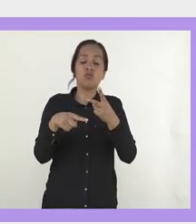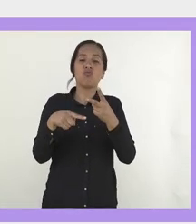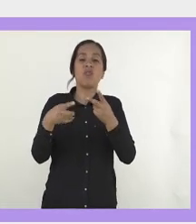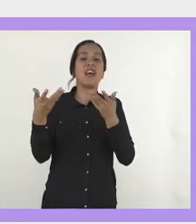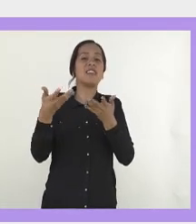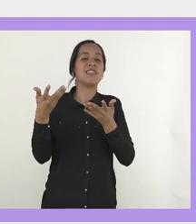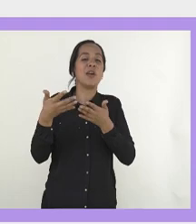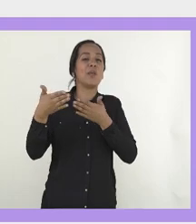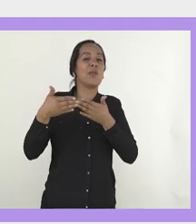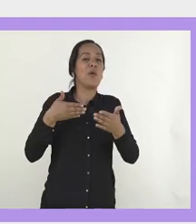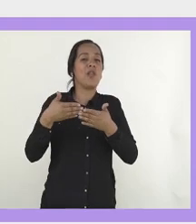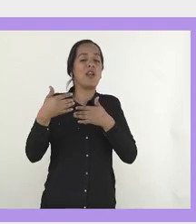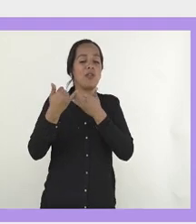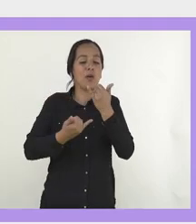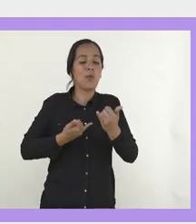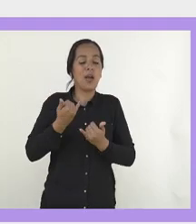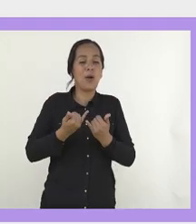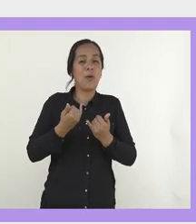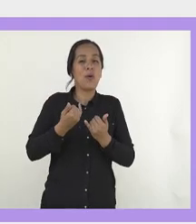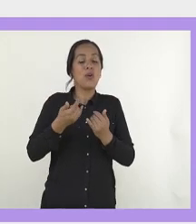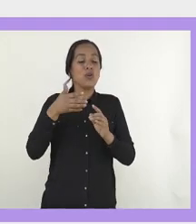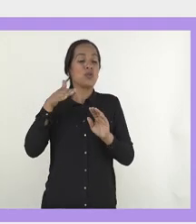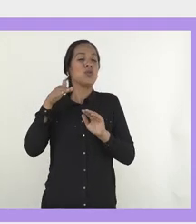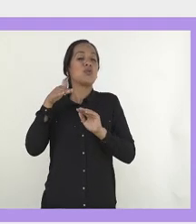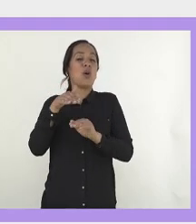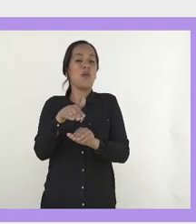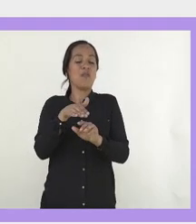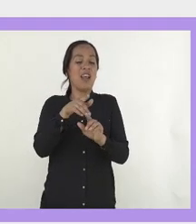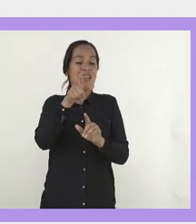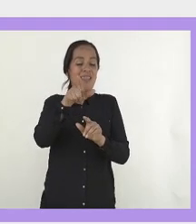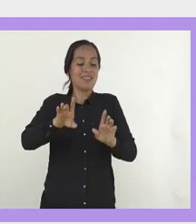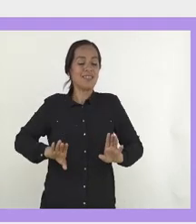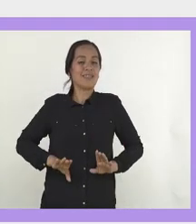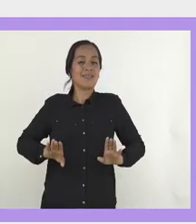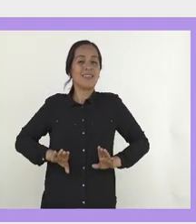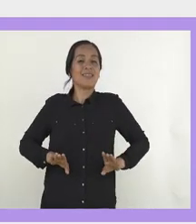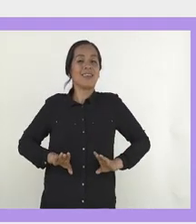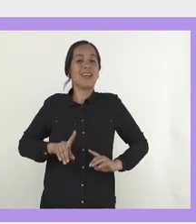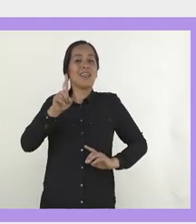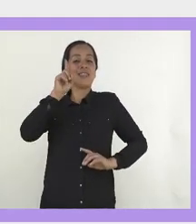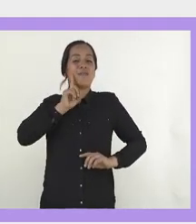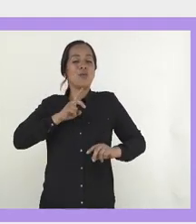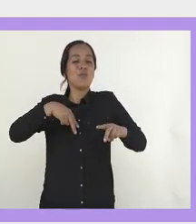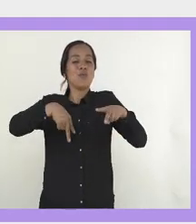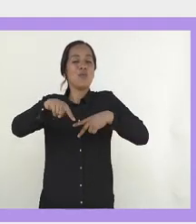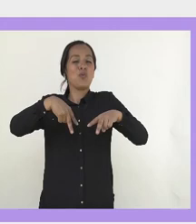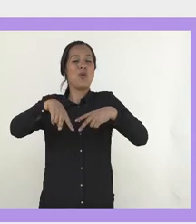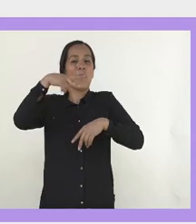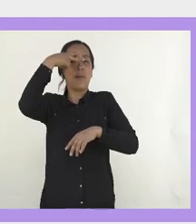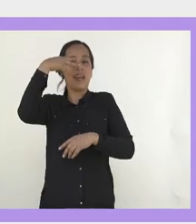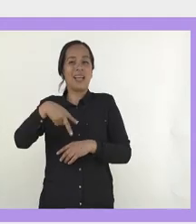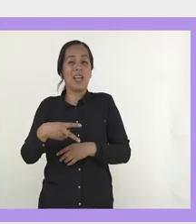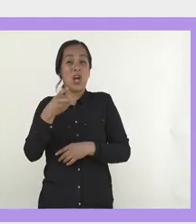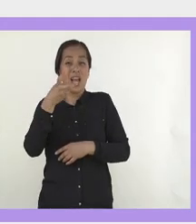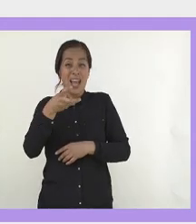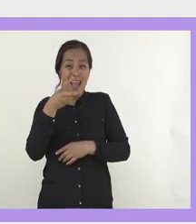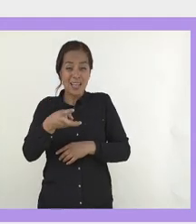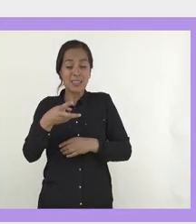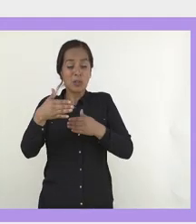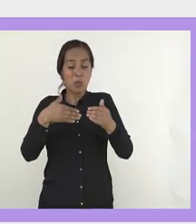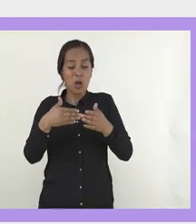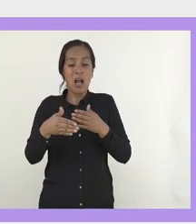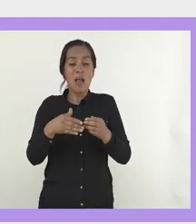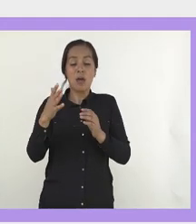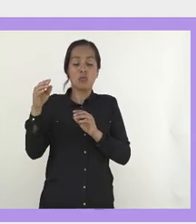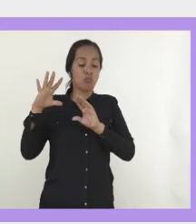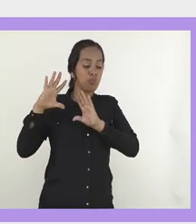en base a las características del del fútbol femenil mexicano y ese modelo de juego se ha bajado a la veinte a la